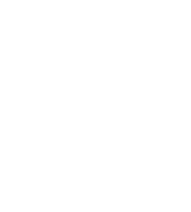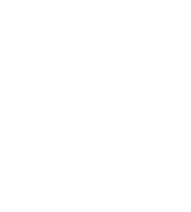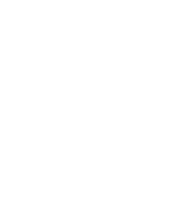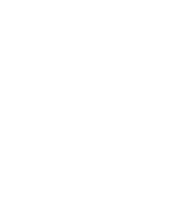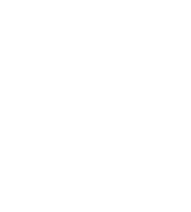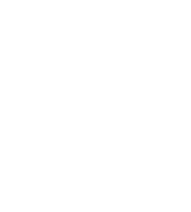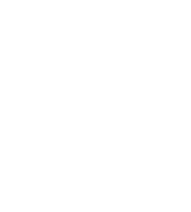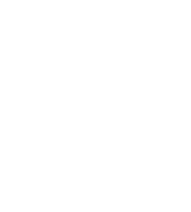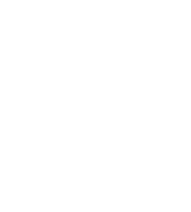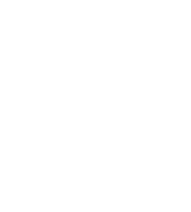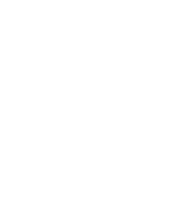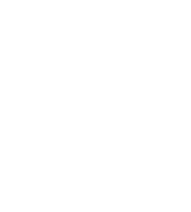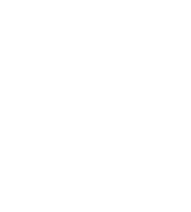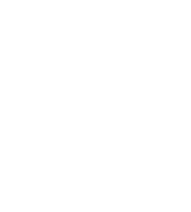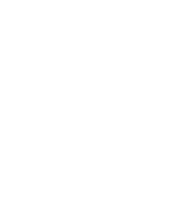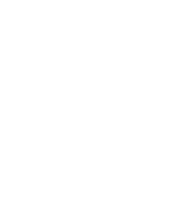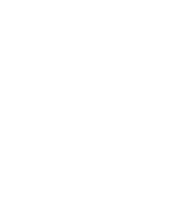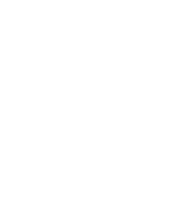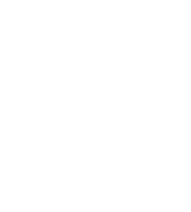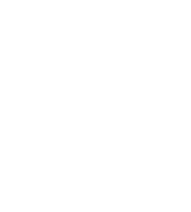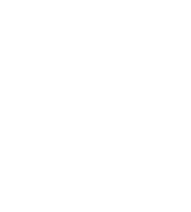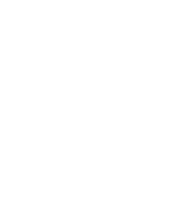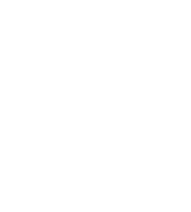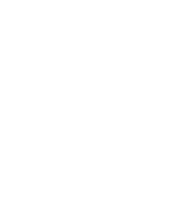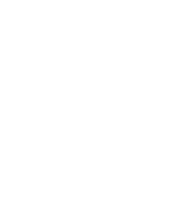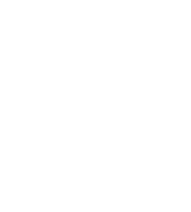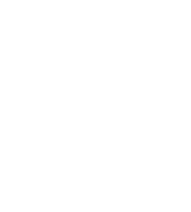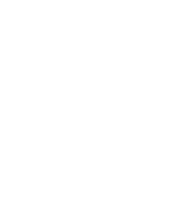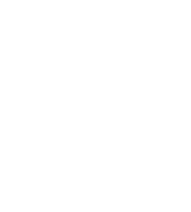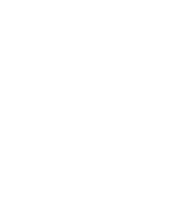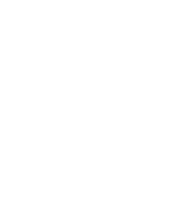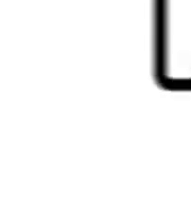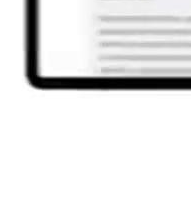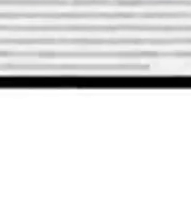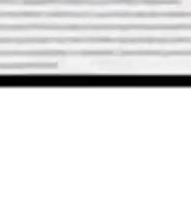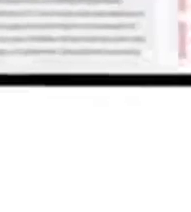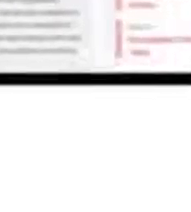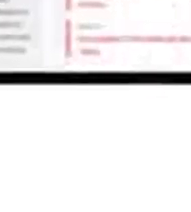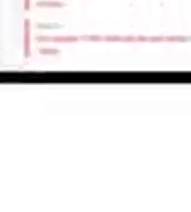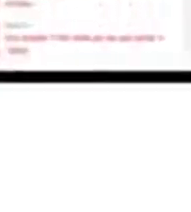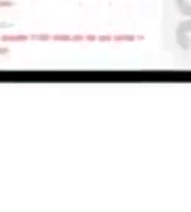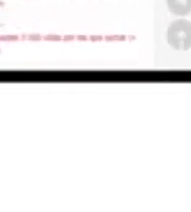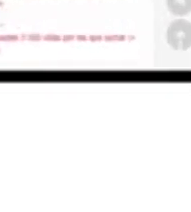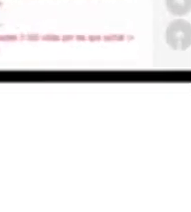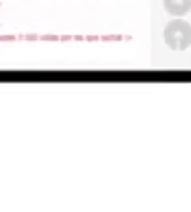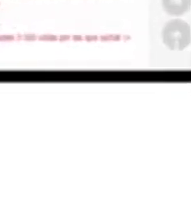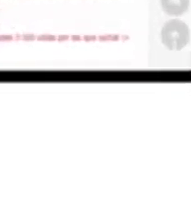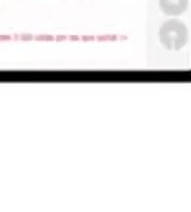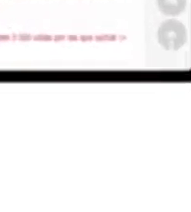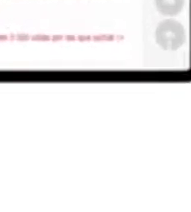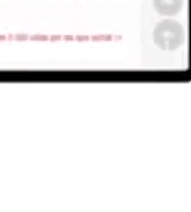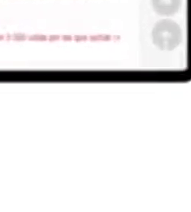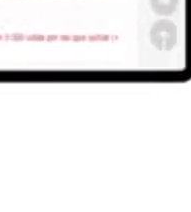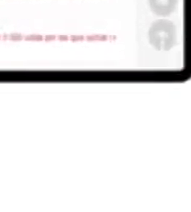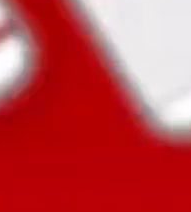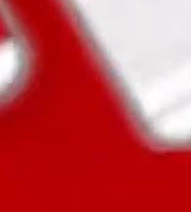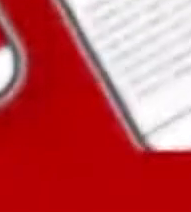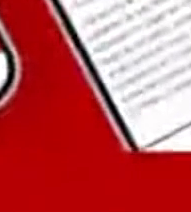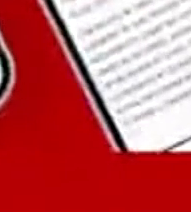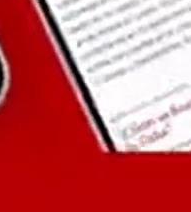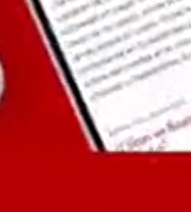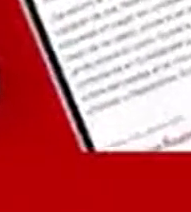imagen y los sonidos de cada día. Los comentarios de nuestros lectores. Cuba Debate. Una mirada desde Cuba en el espacio público